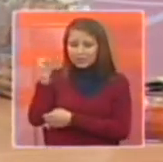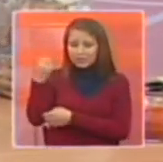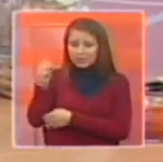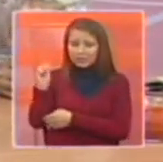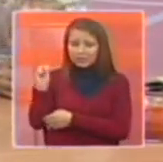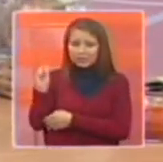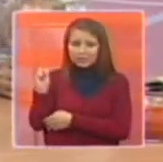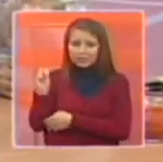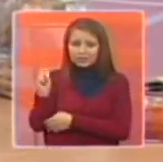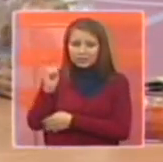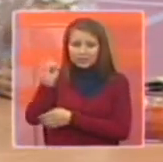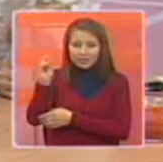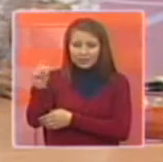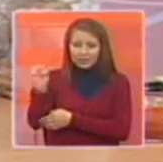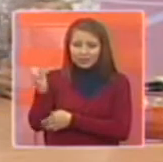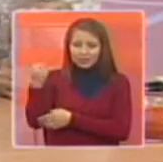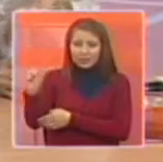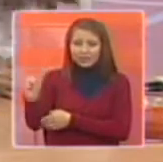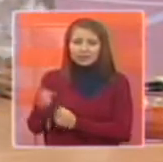Mercy.